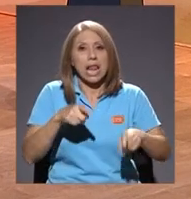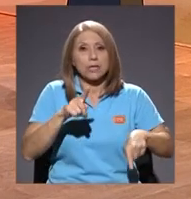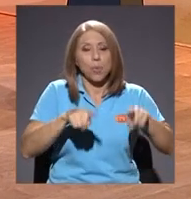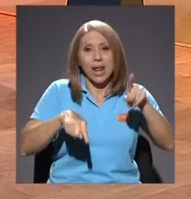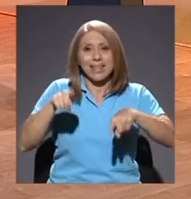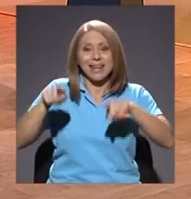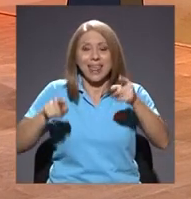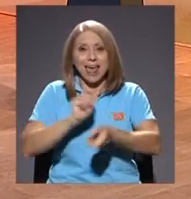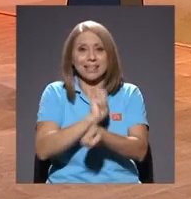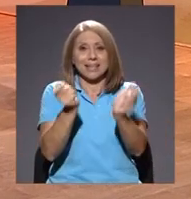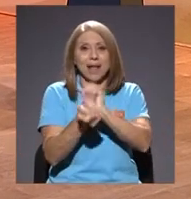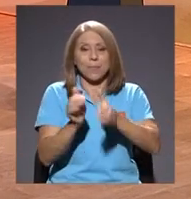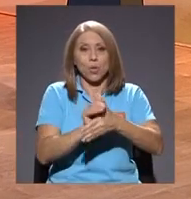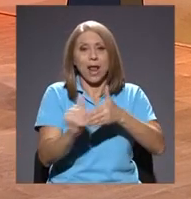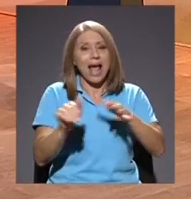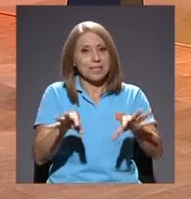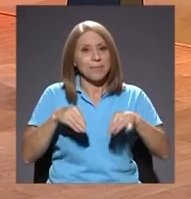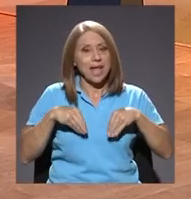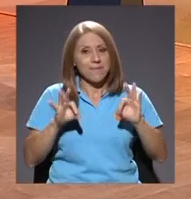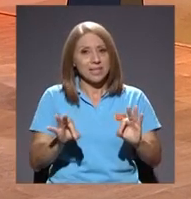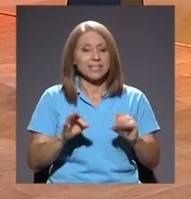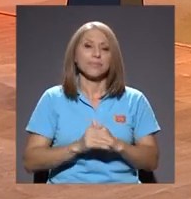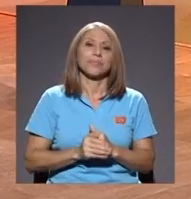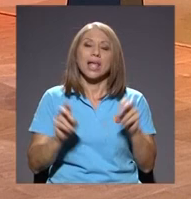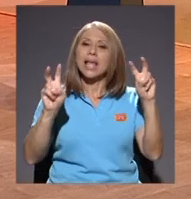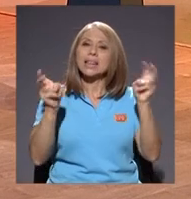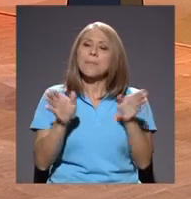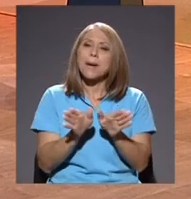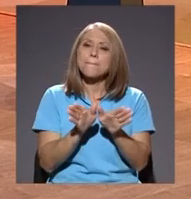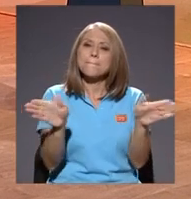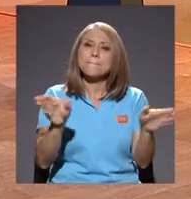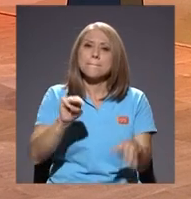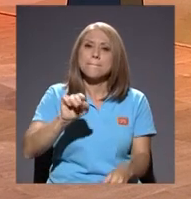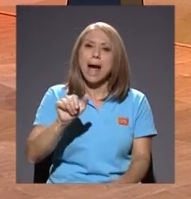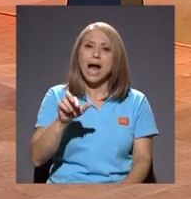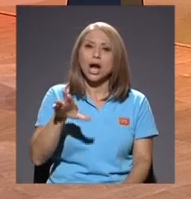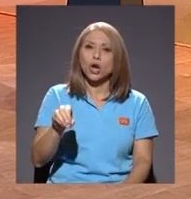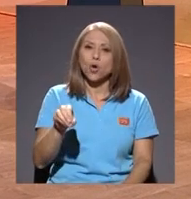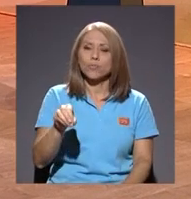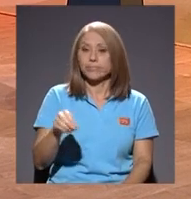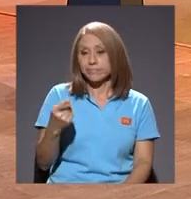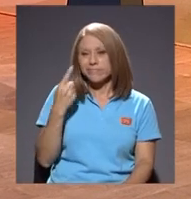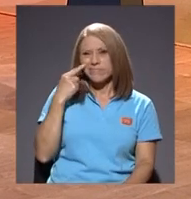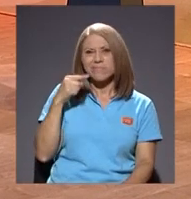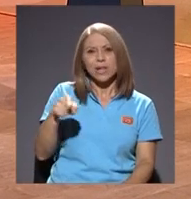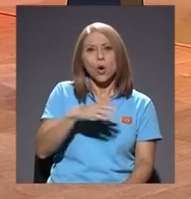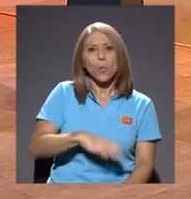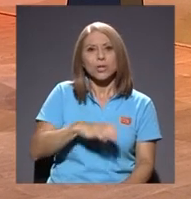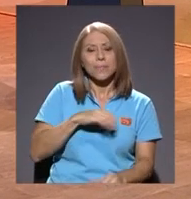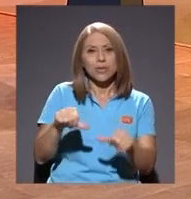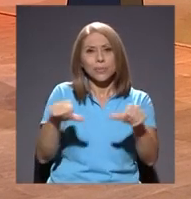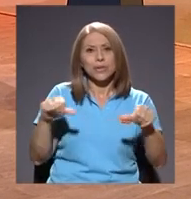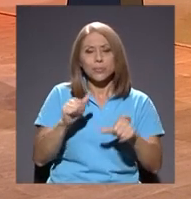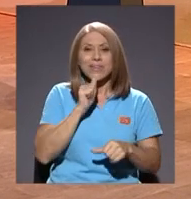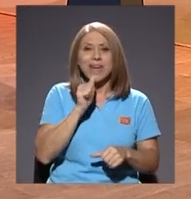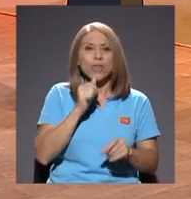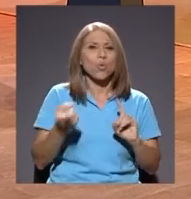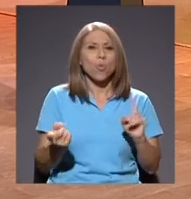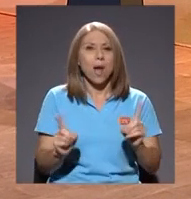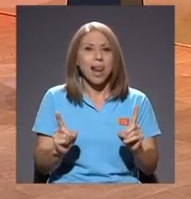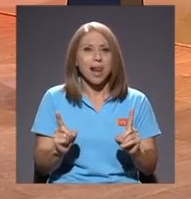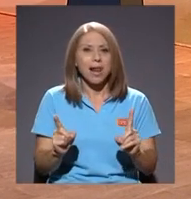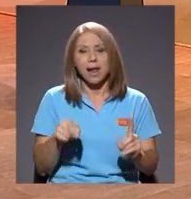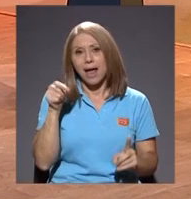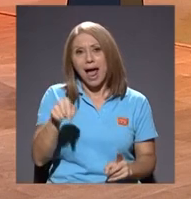en el tema macro lo último que quiero señalar es cuál es la cuál es el comportamiento del crédito al sector privado ya que hay un factor interesante